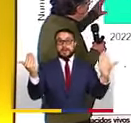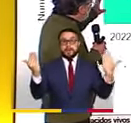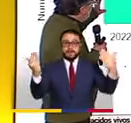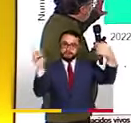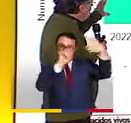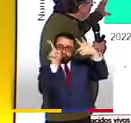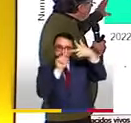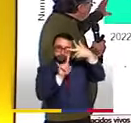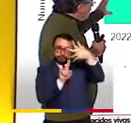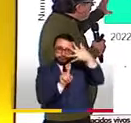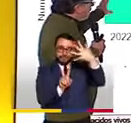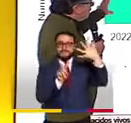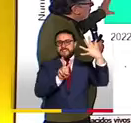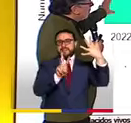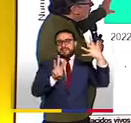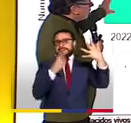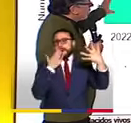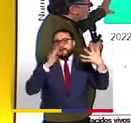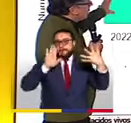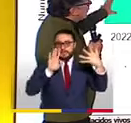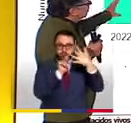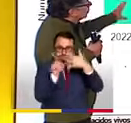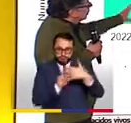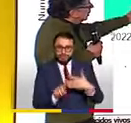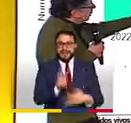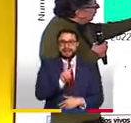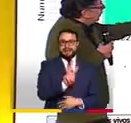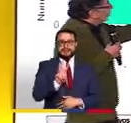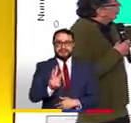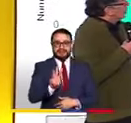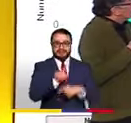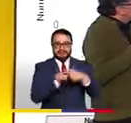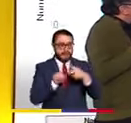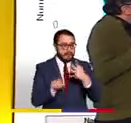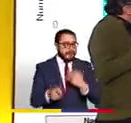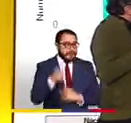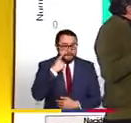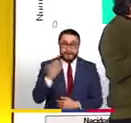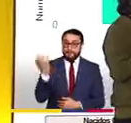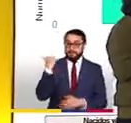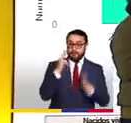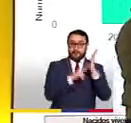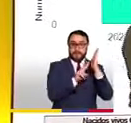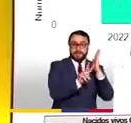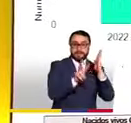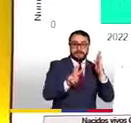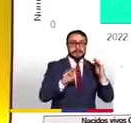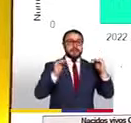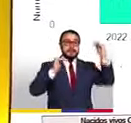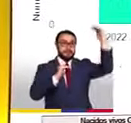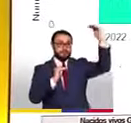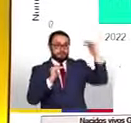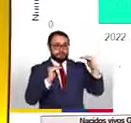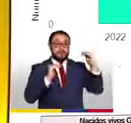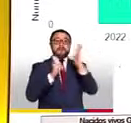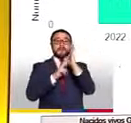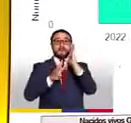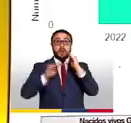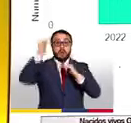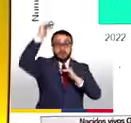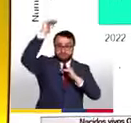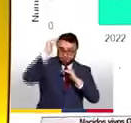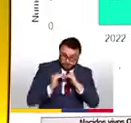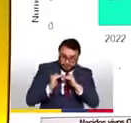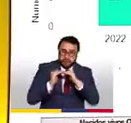miren, así era cuando lo recibimos, así fue en el 2023, bajó aún más en el 24 y